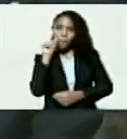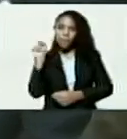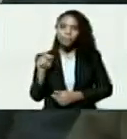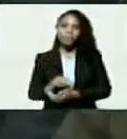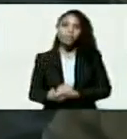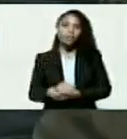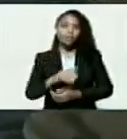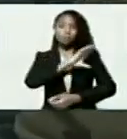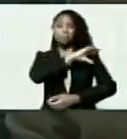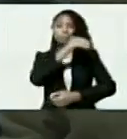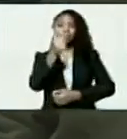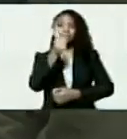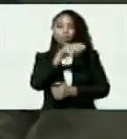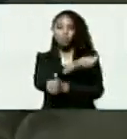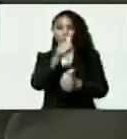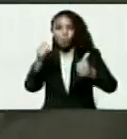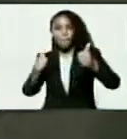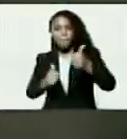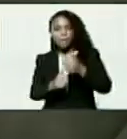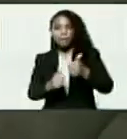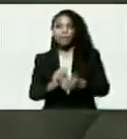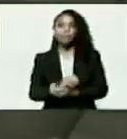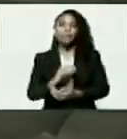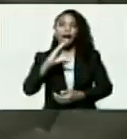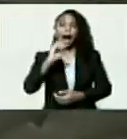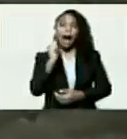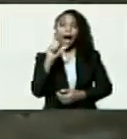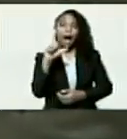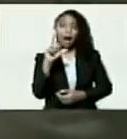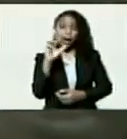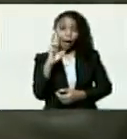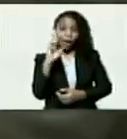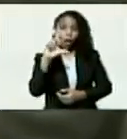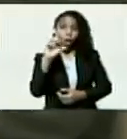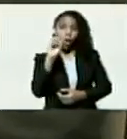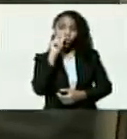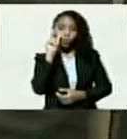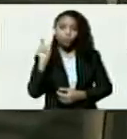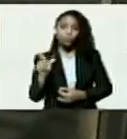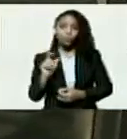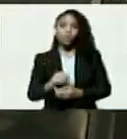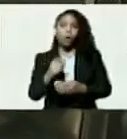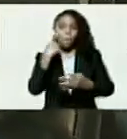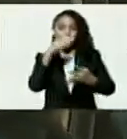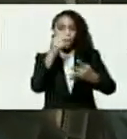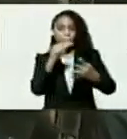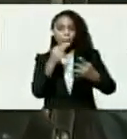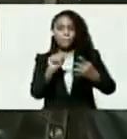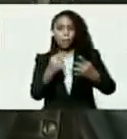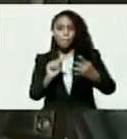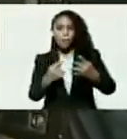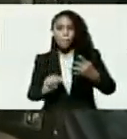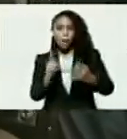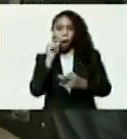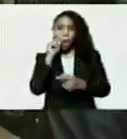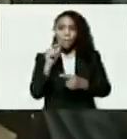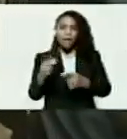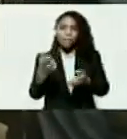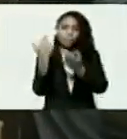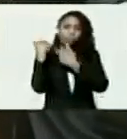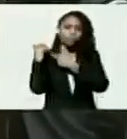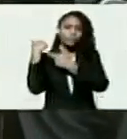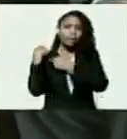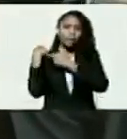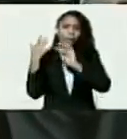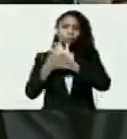Rectoras y rectores suplentes, Carlos Enrique Quintero Cuevas, Francisco José Garceda Silva, Leonel Enrique